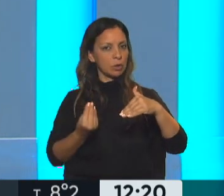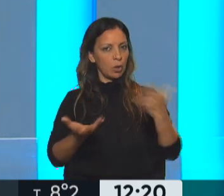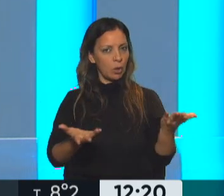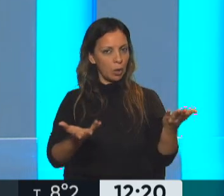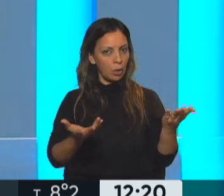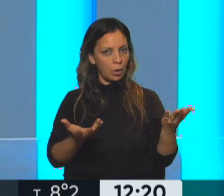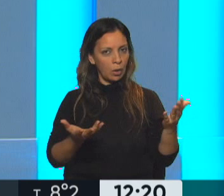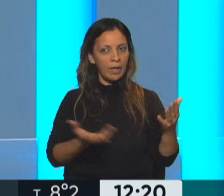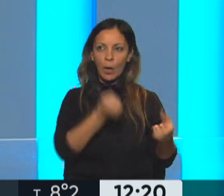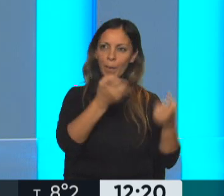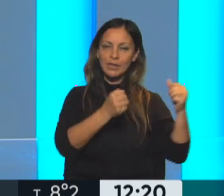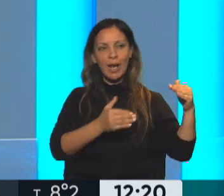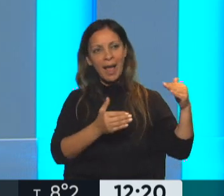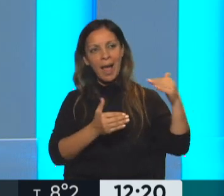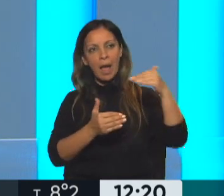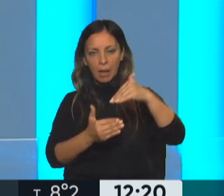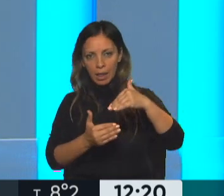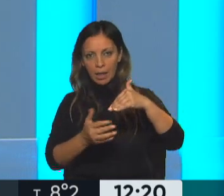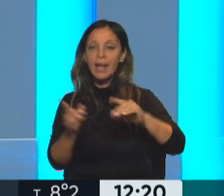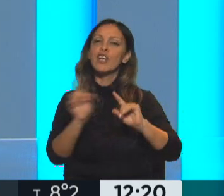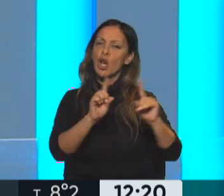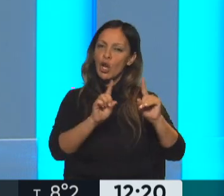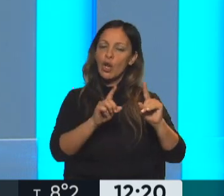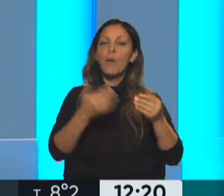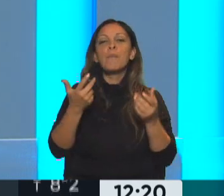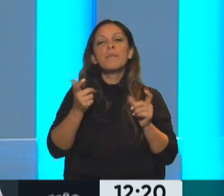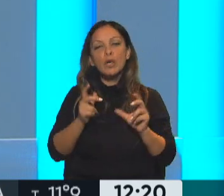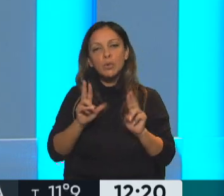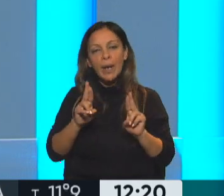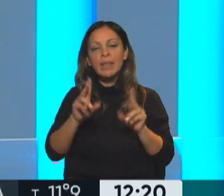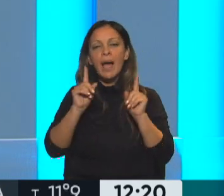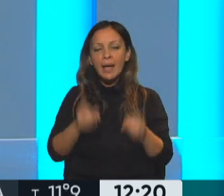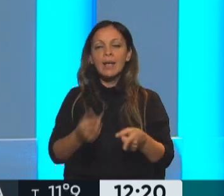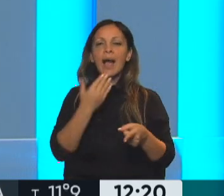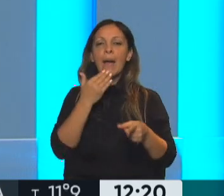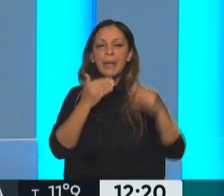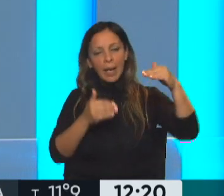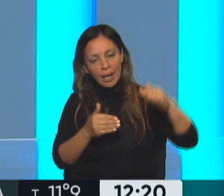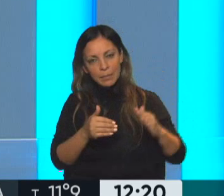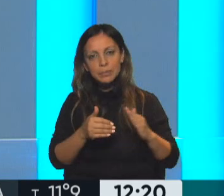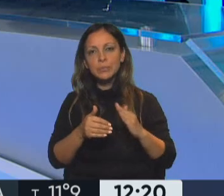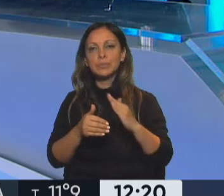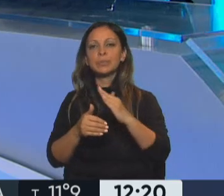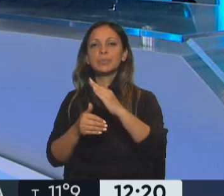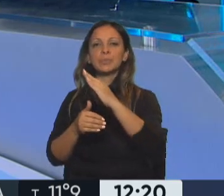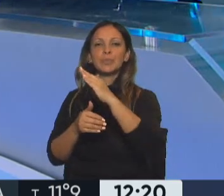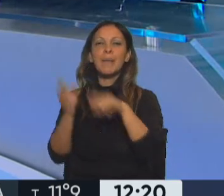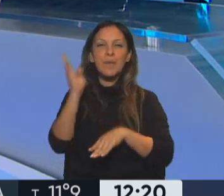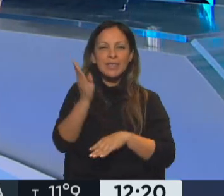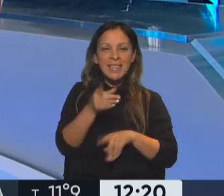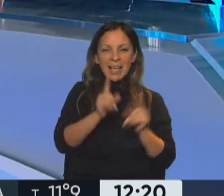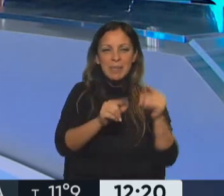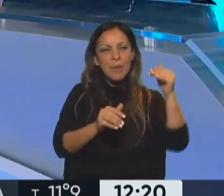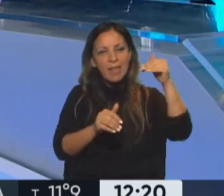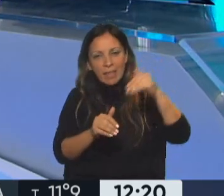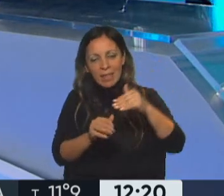la recuperación? No. Afortunadamente, abril vuelve a mostrar números favorables, se recuperó ese pequeño